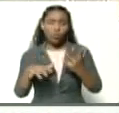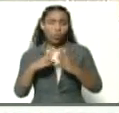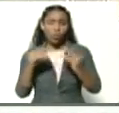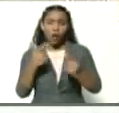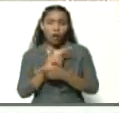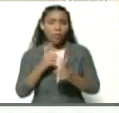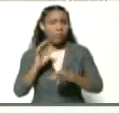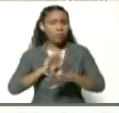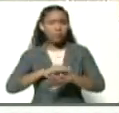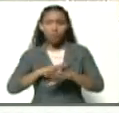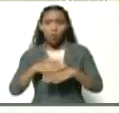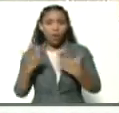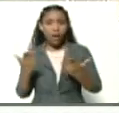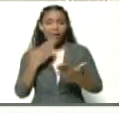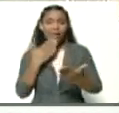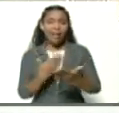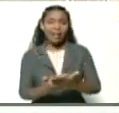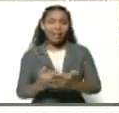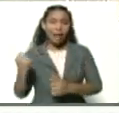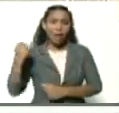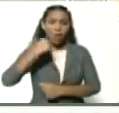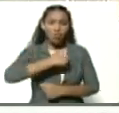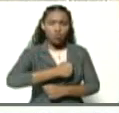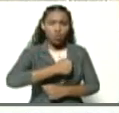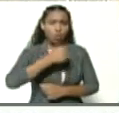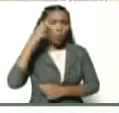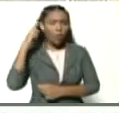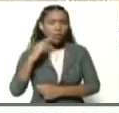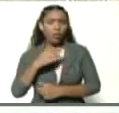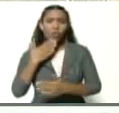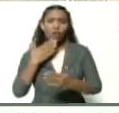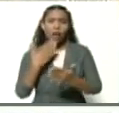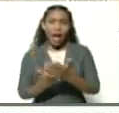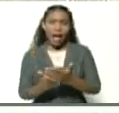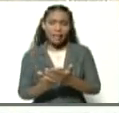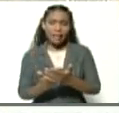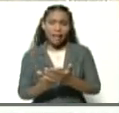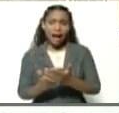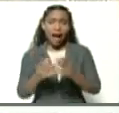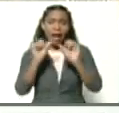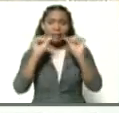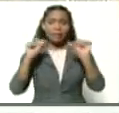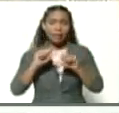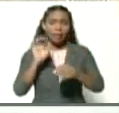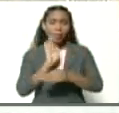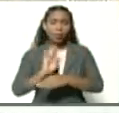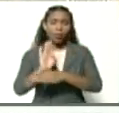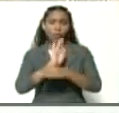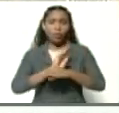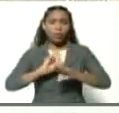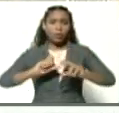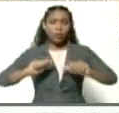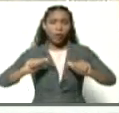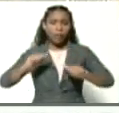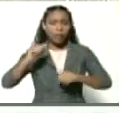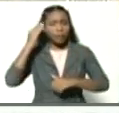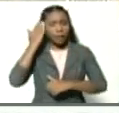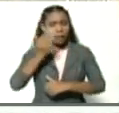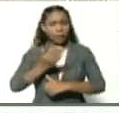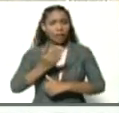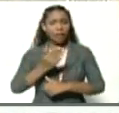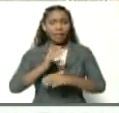libre. ¿Por qué? Gracias a Escudo Bolivariano, gracias al sistema de protección territorial, gracias